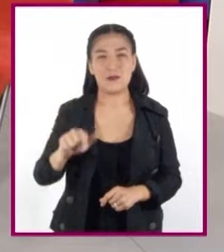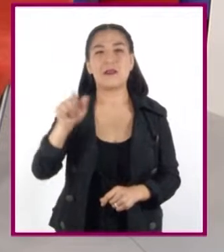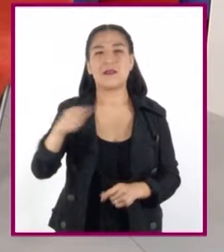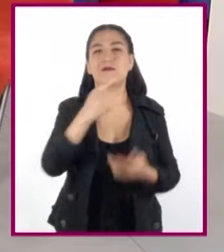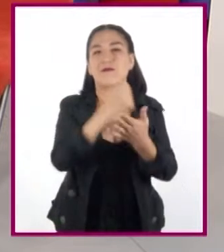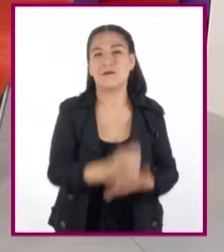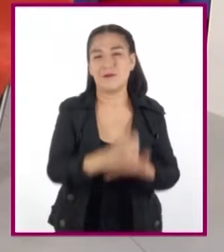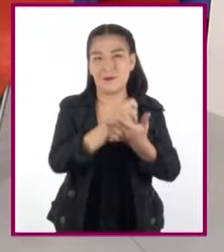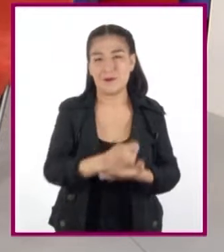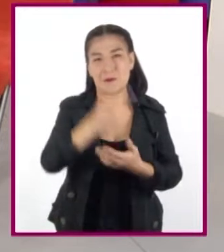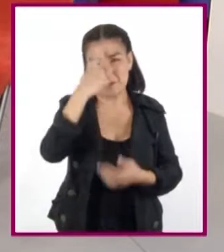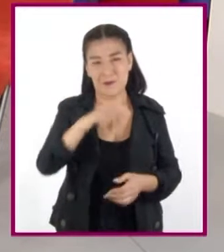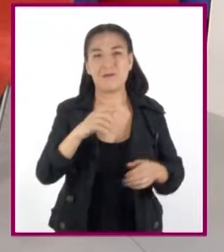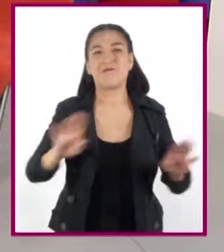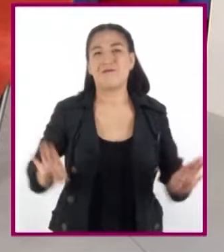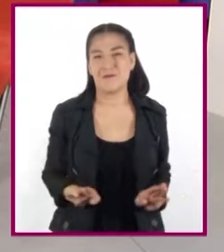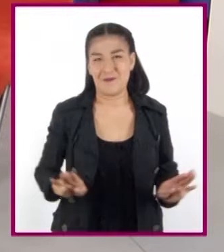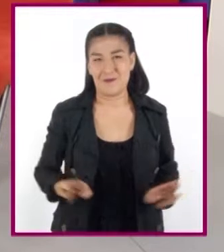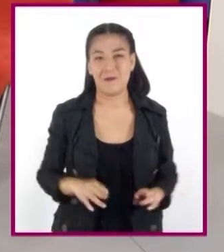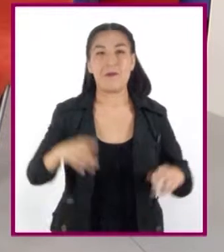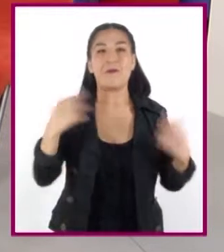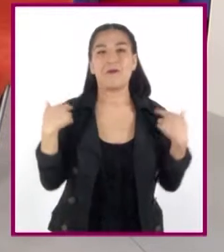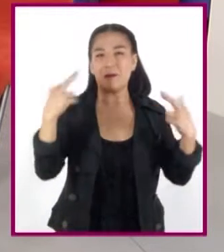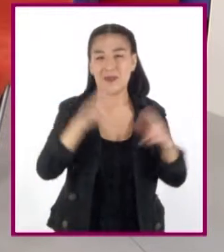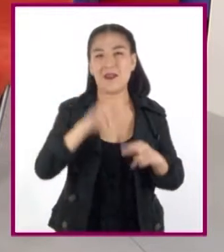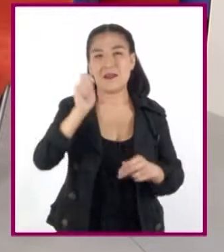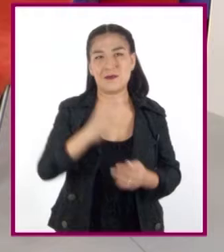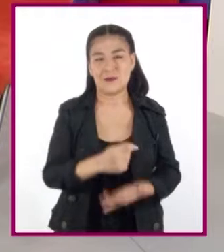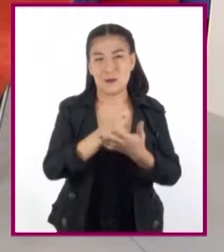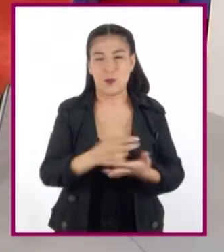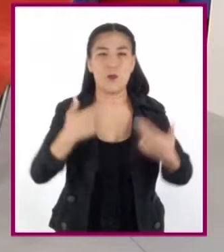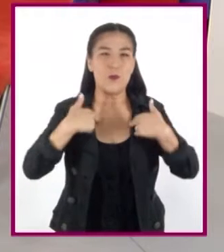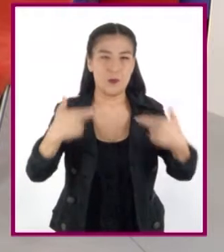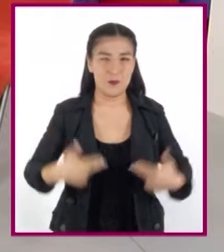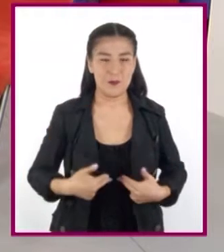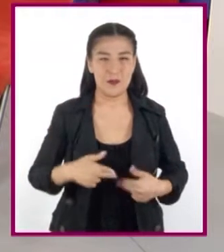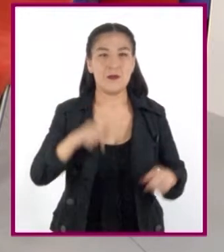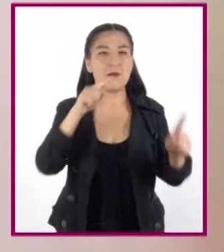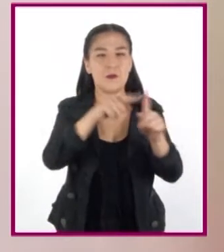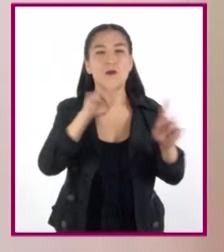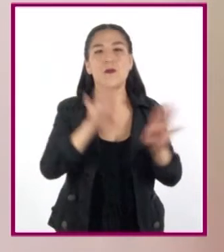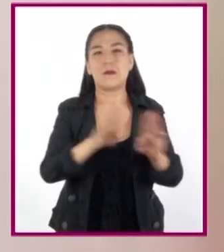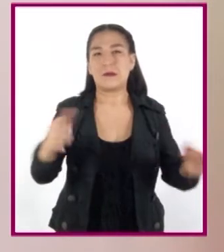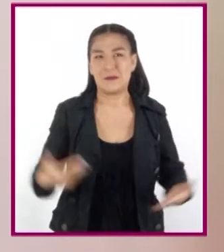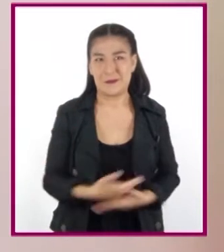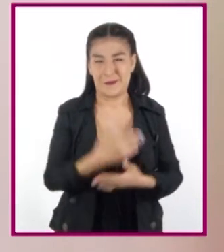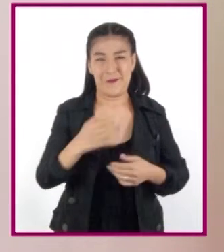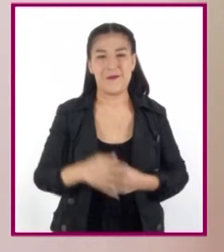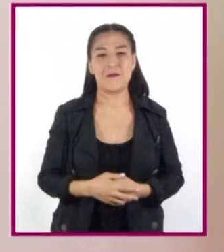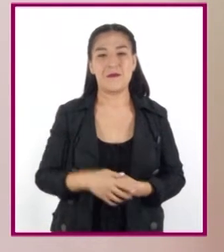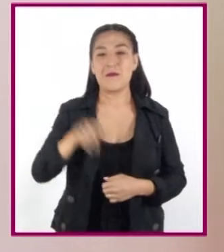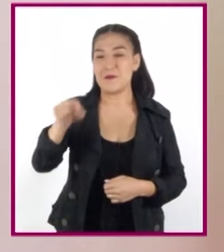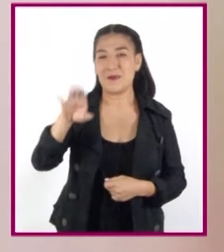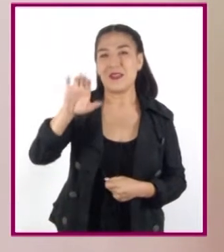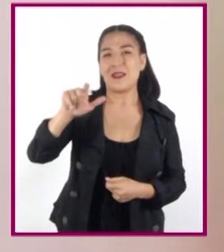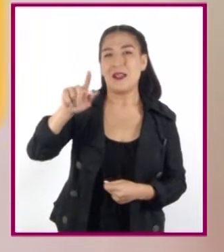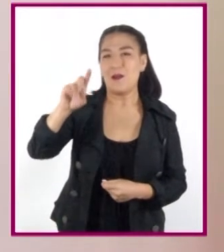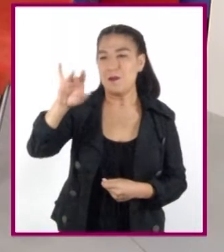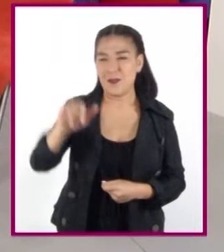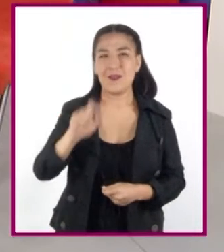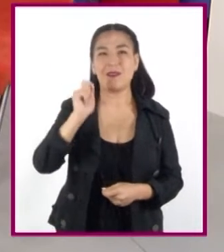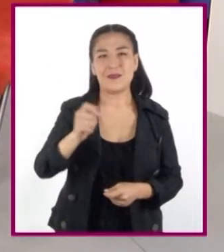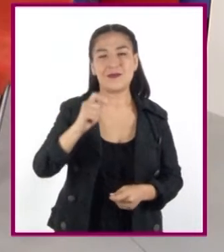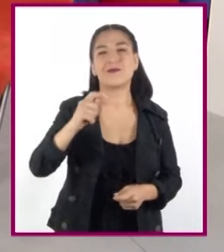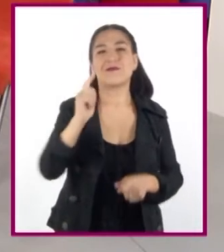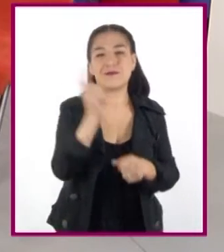terapia sistémica y de pareja y maestra en psicoterapia humanista con enfoque Gestalt. Y Claudia Reyes Ruiz, licenciada